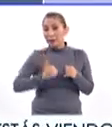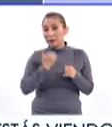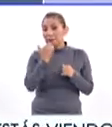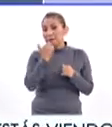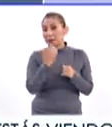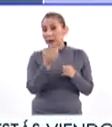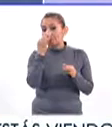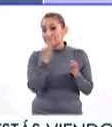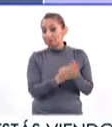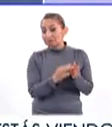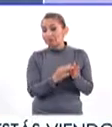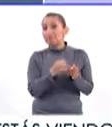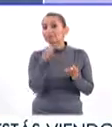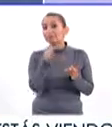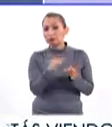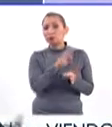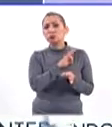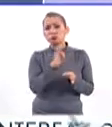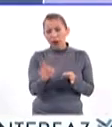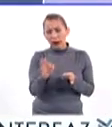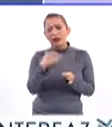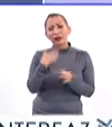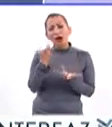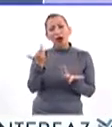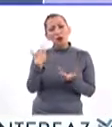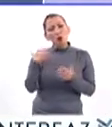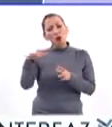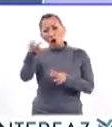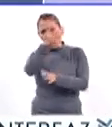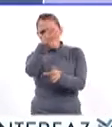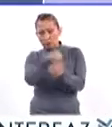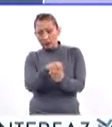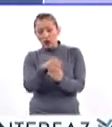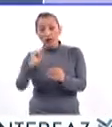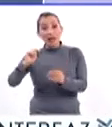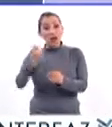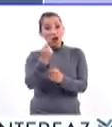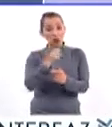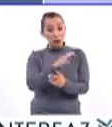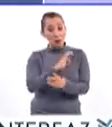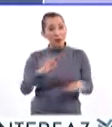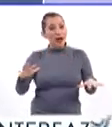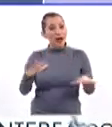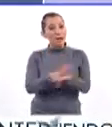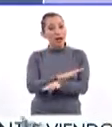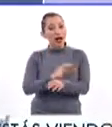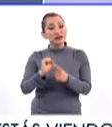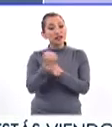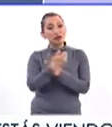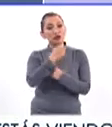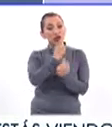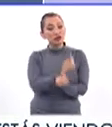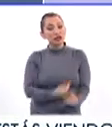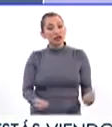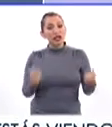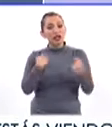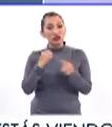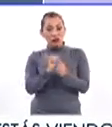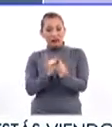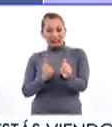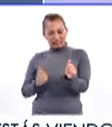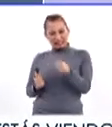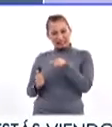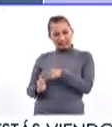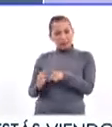de la manera correcta y es accesible a una escala universal, la tecnología puede cambiar la situación de los niños que han quedado